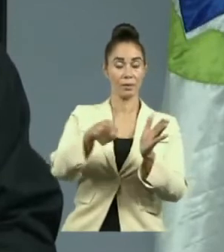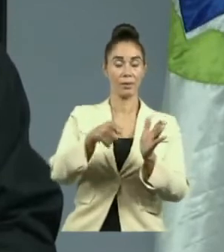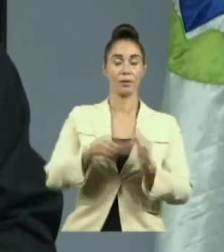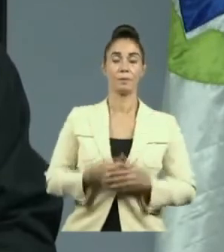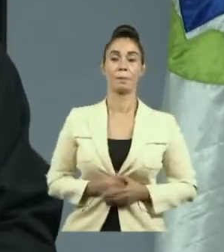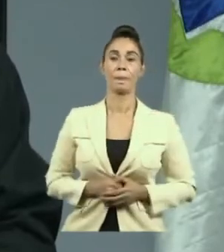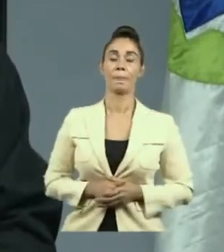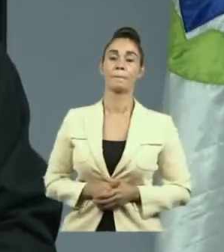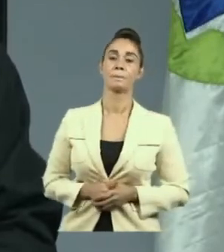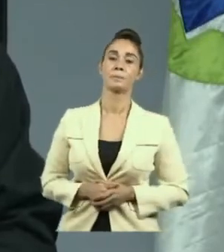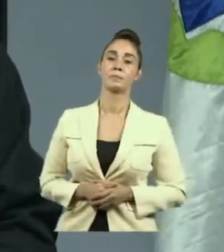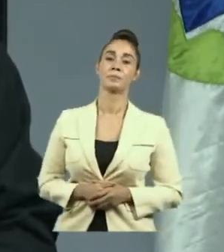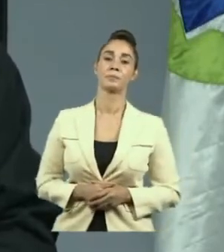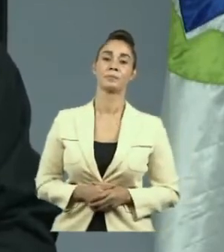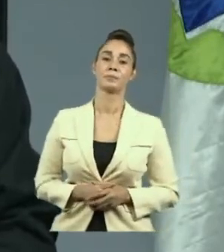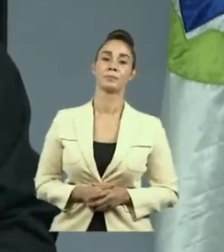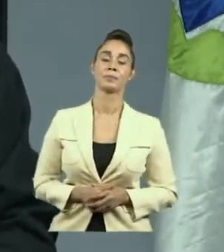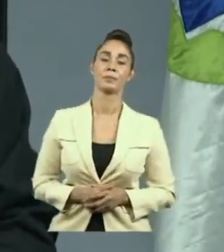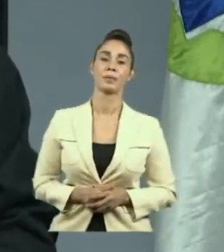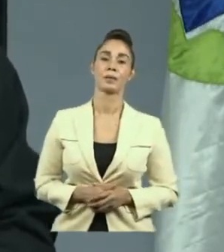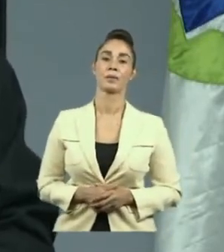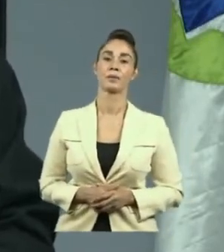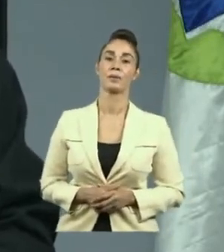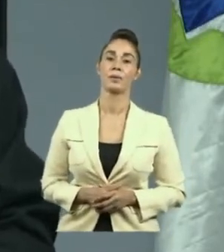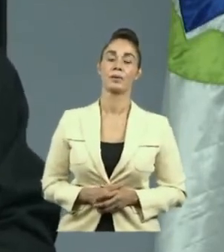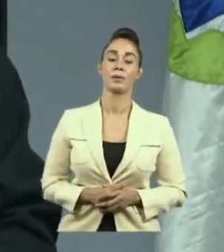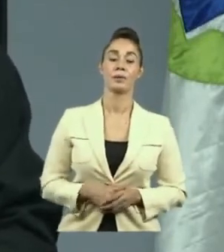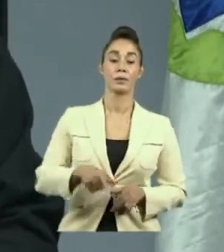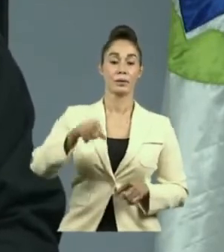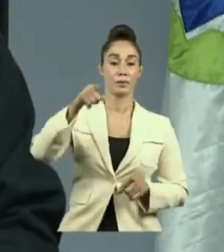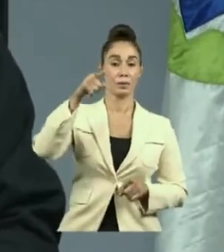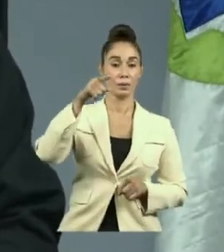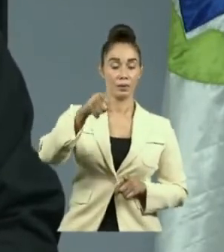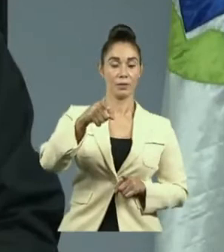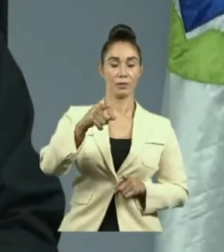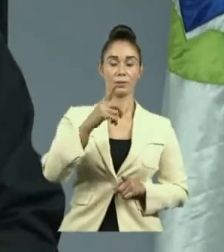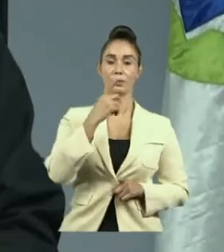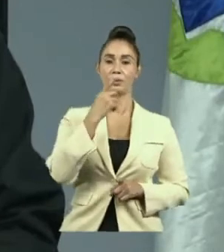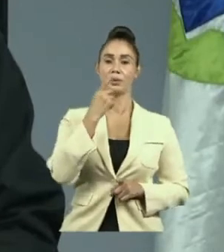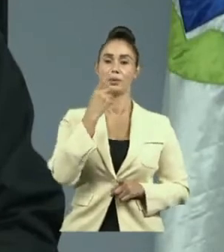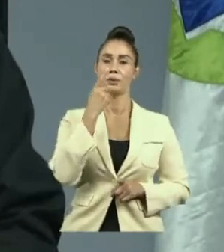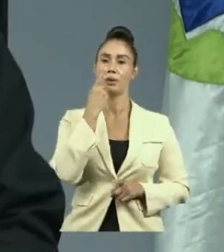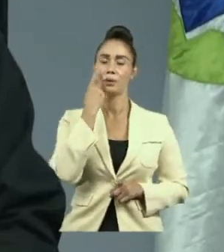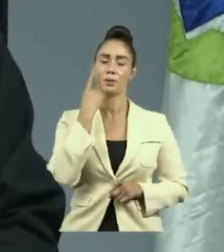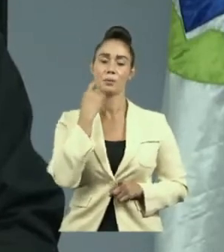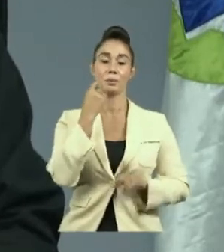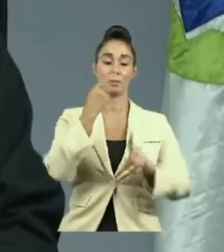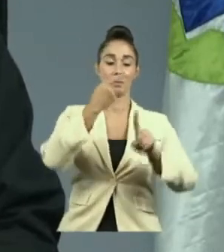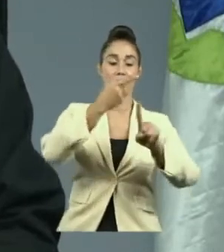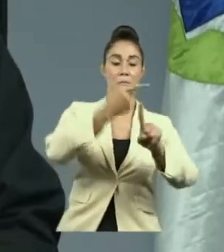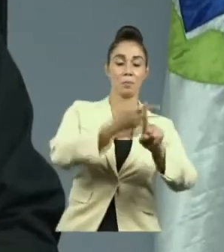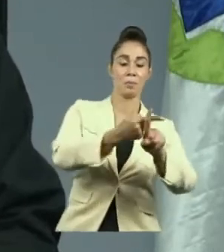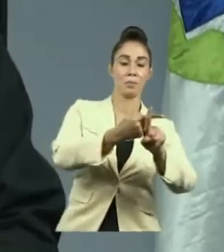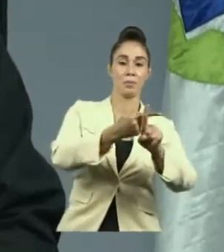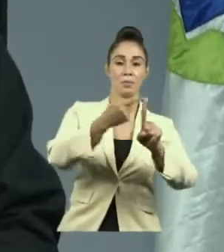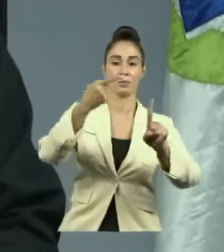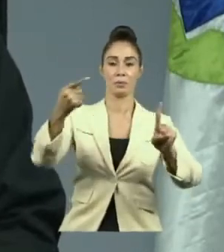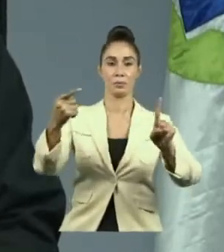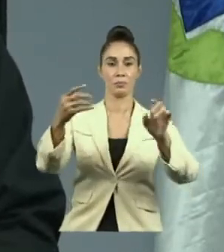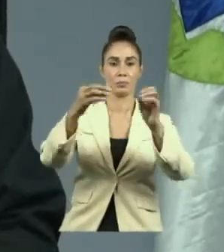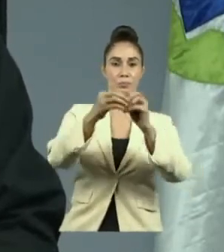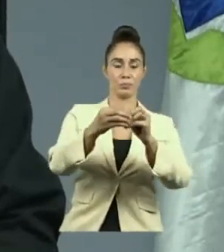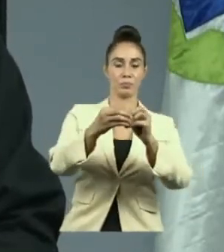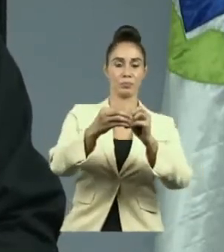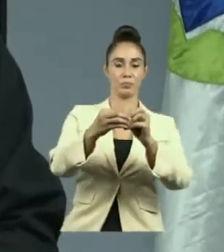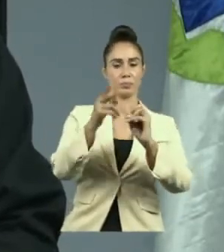razones que está conduciendo a pruebas falsos positivos o falsos negativos también entonces por